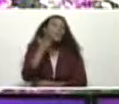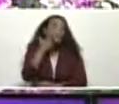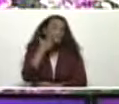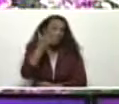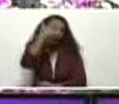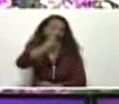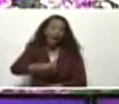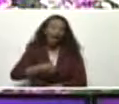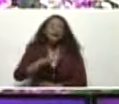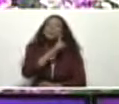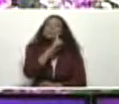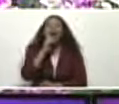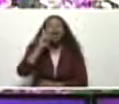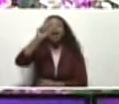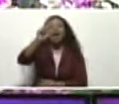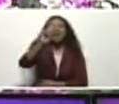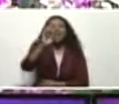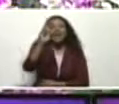Teresa,